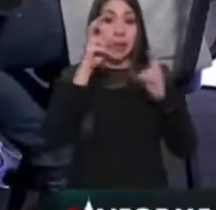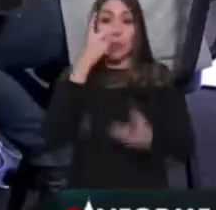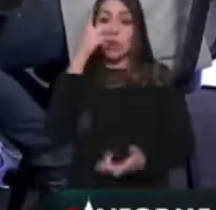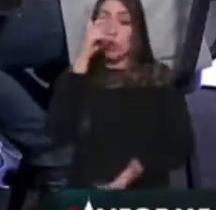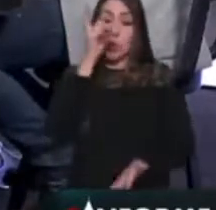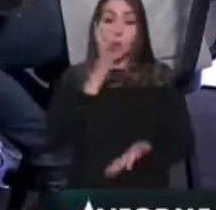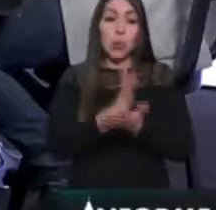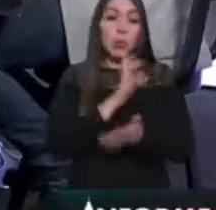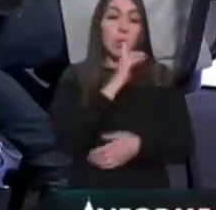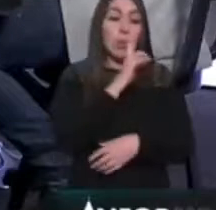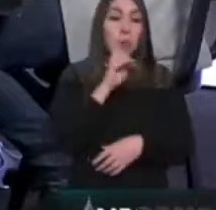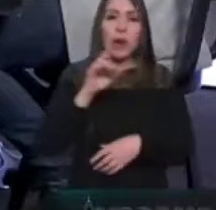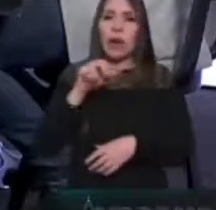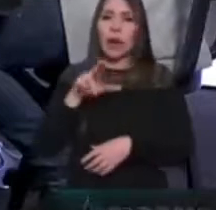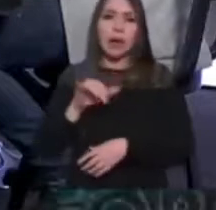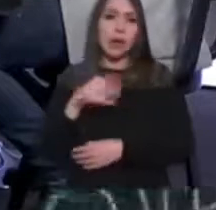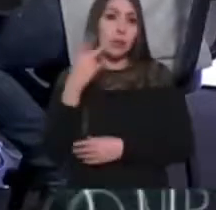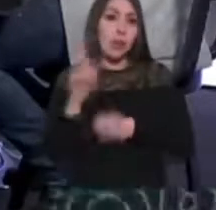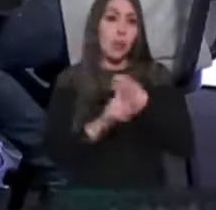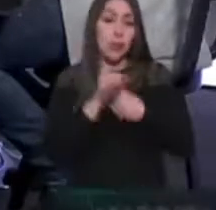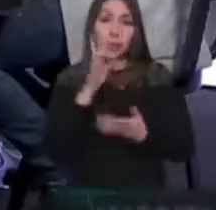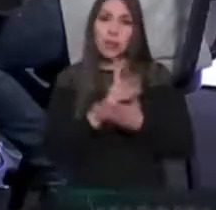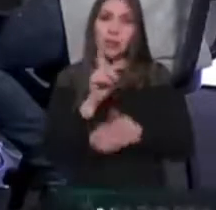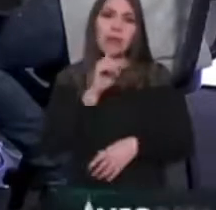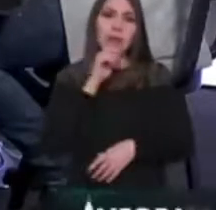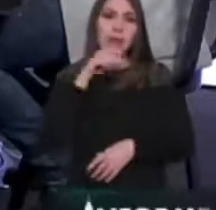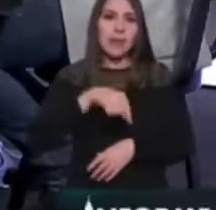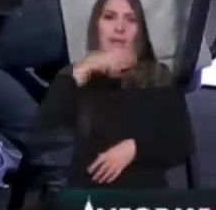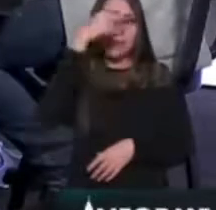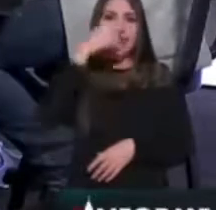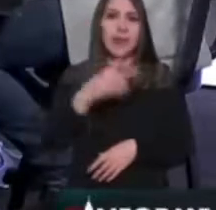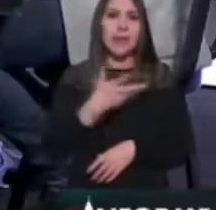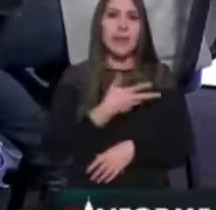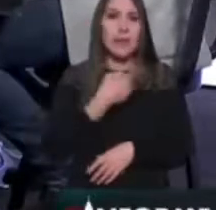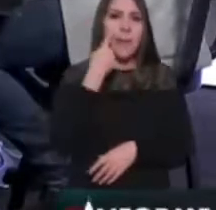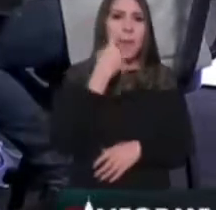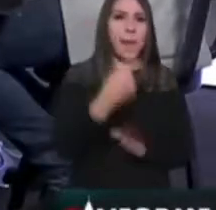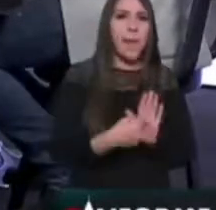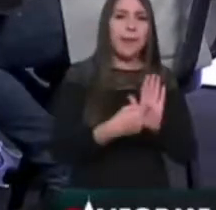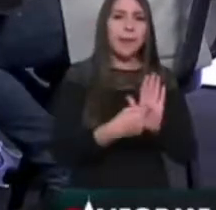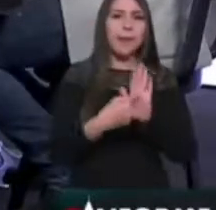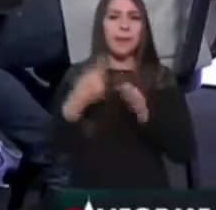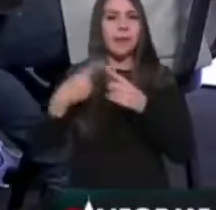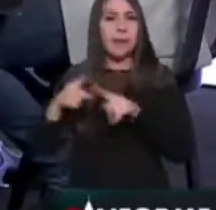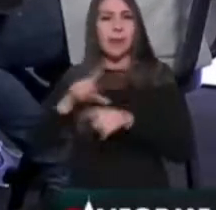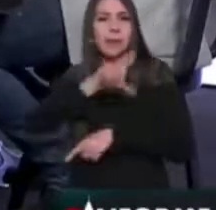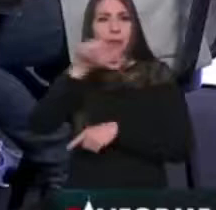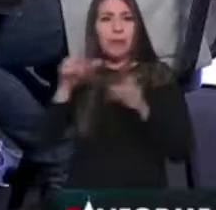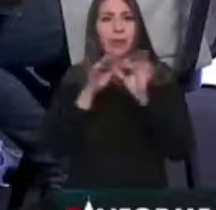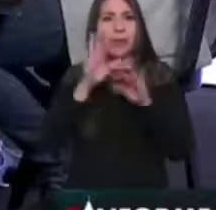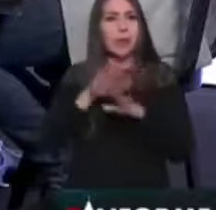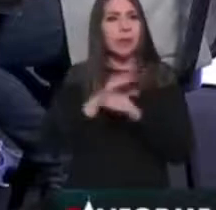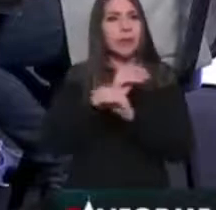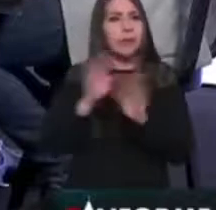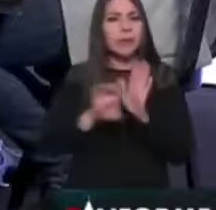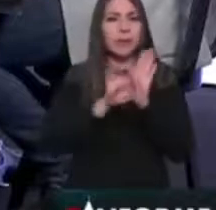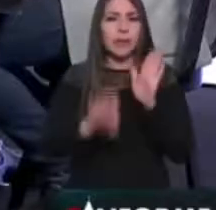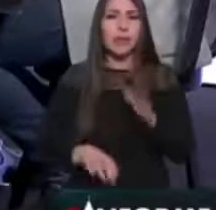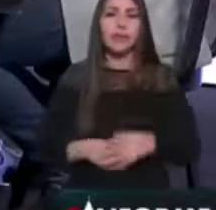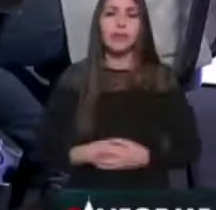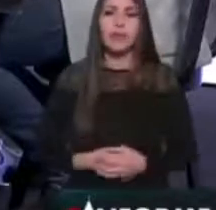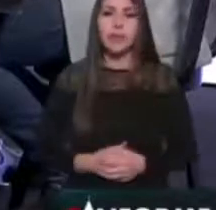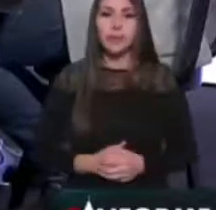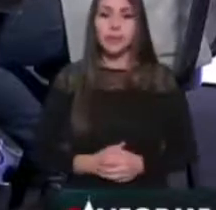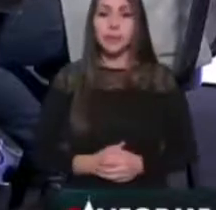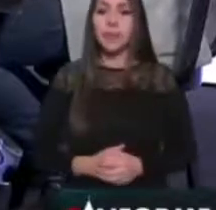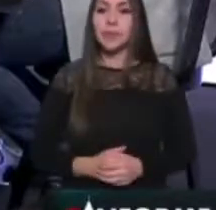y Ucrania, lo vemos también aquí en México con ejemplos que ahorita vamos a detallar claramente. Hola, ¿cómo están?